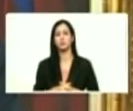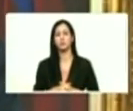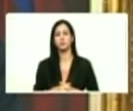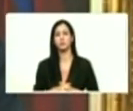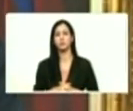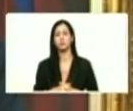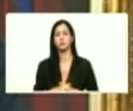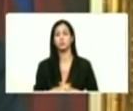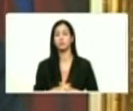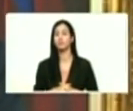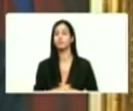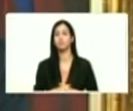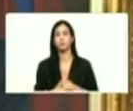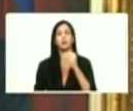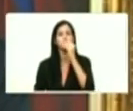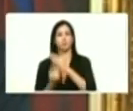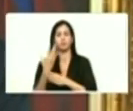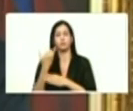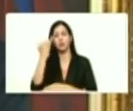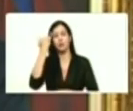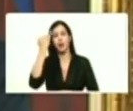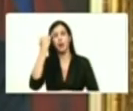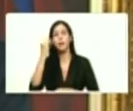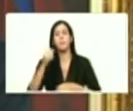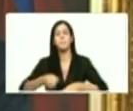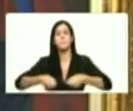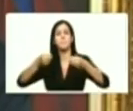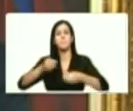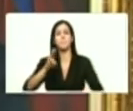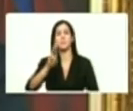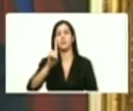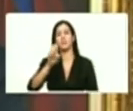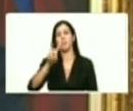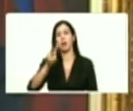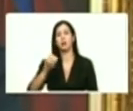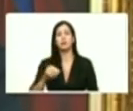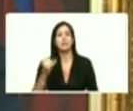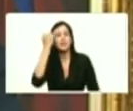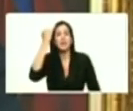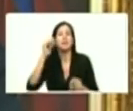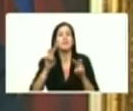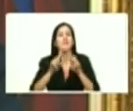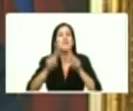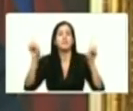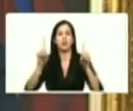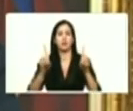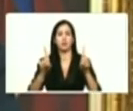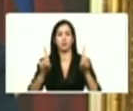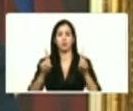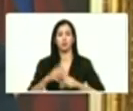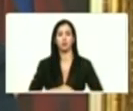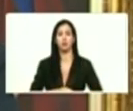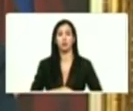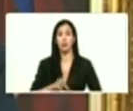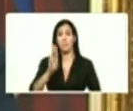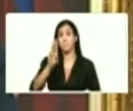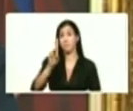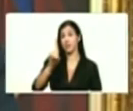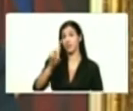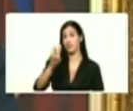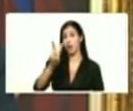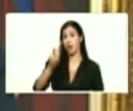y se creó Pedeval con un nuevo concepto entonces Pedeval no iba a subsidiar